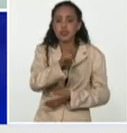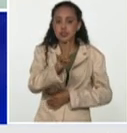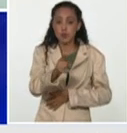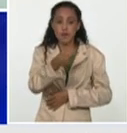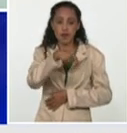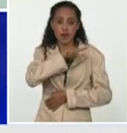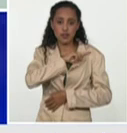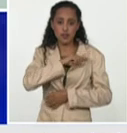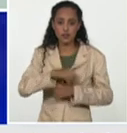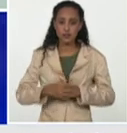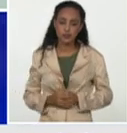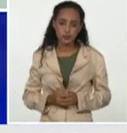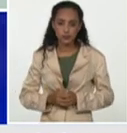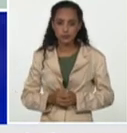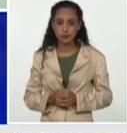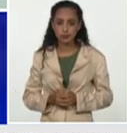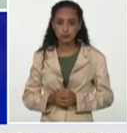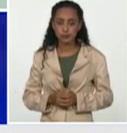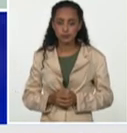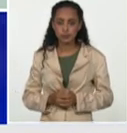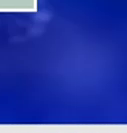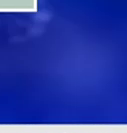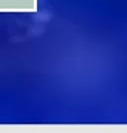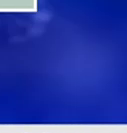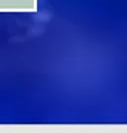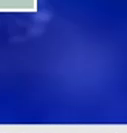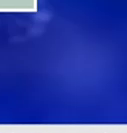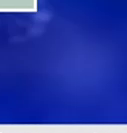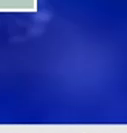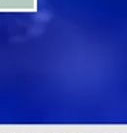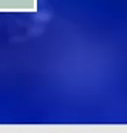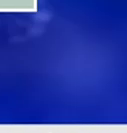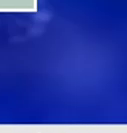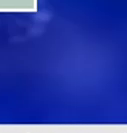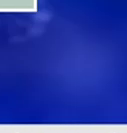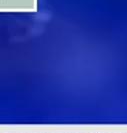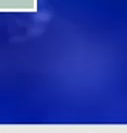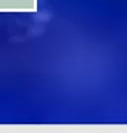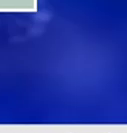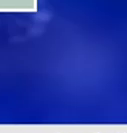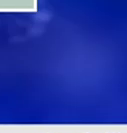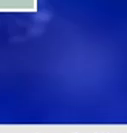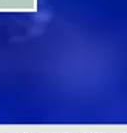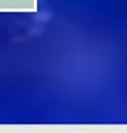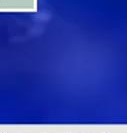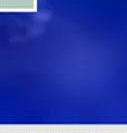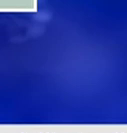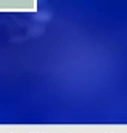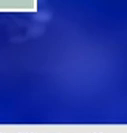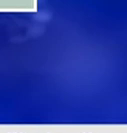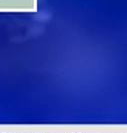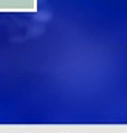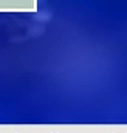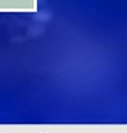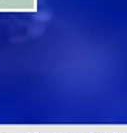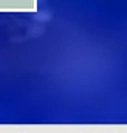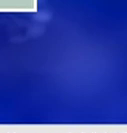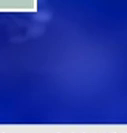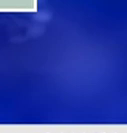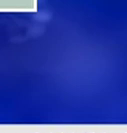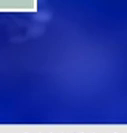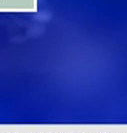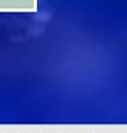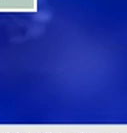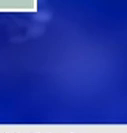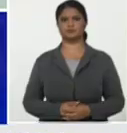más Ibacoa 4, Puerto Padre 2 y Amancio, Colombia y Jobao con 1 cada uno.